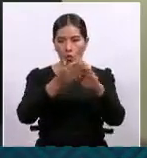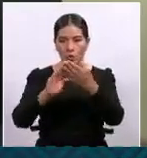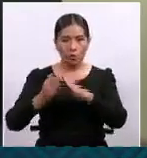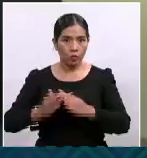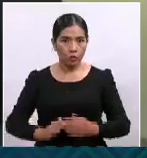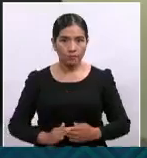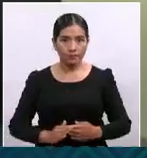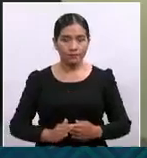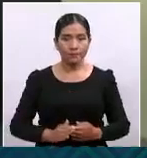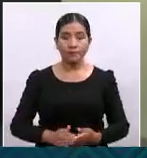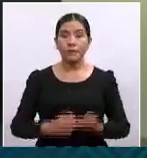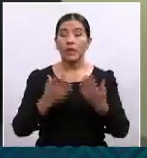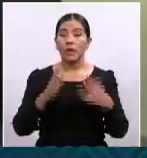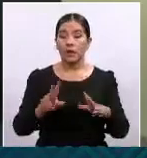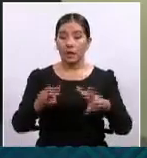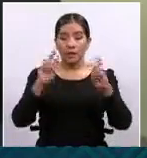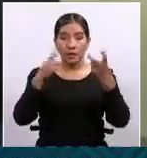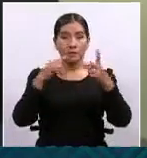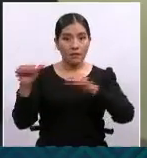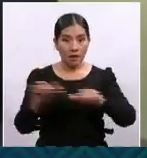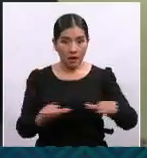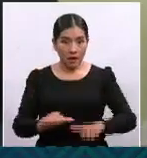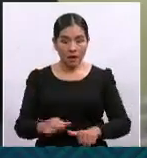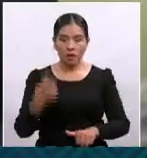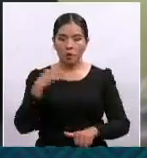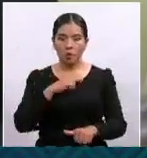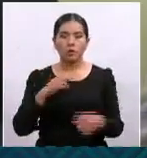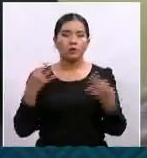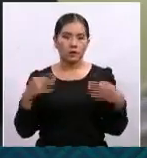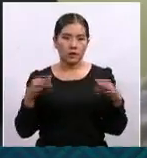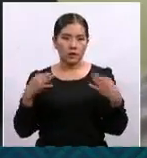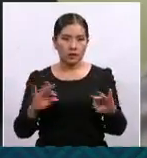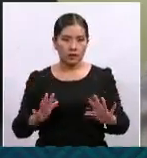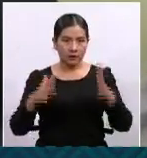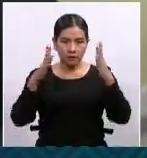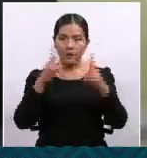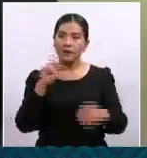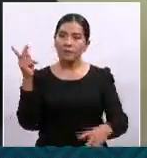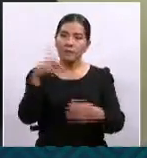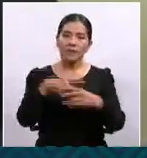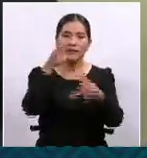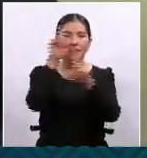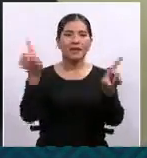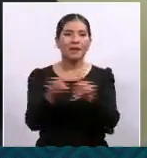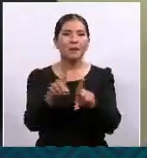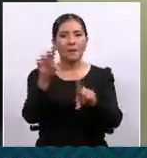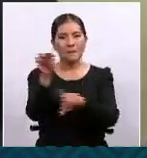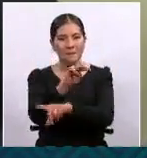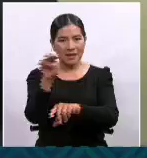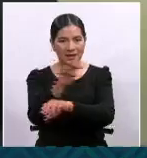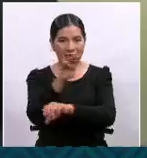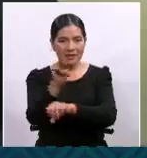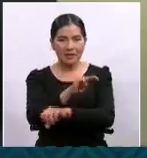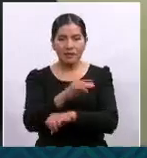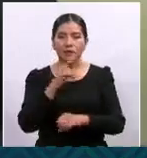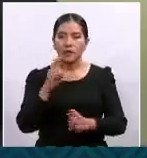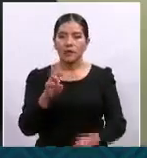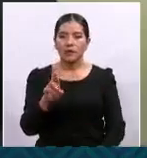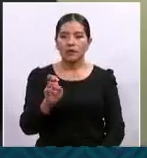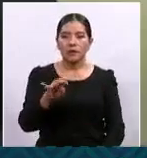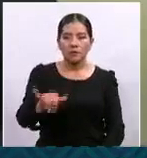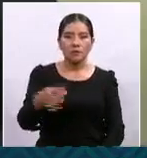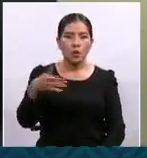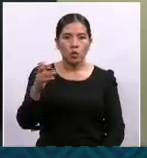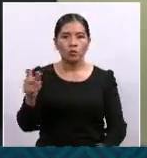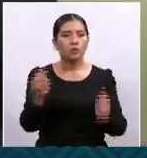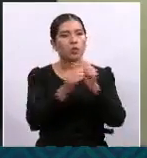Es el día de la revolución productiva comunitaria y este acto vamos a